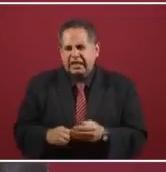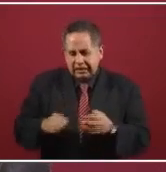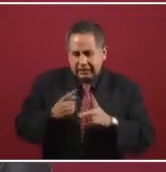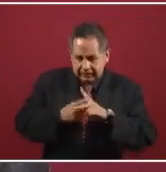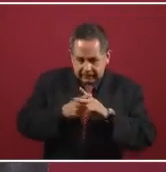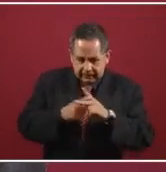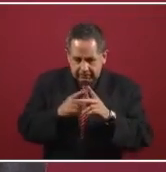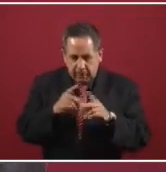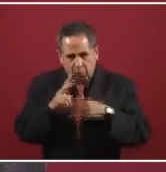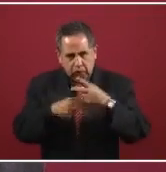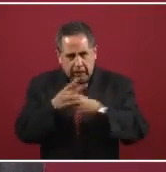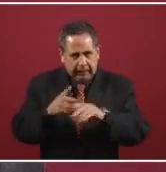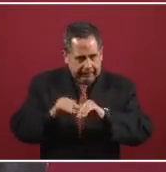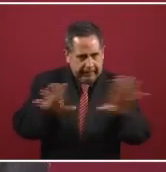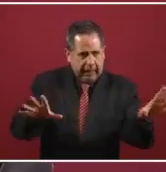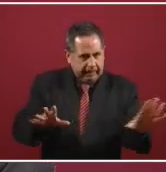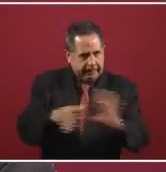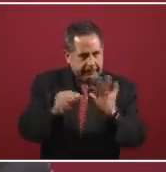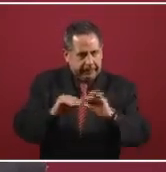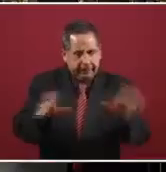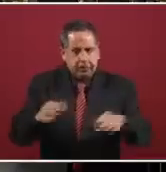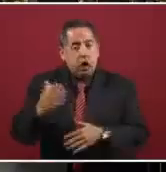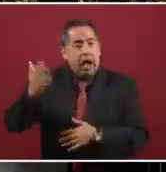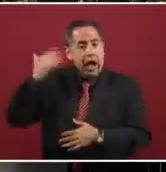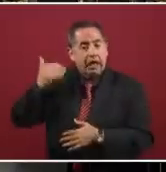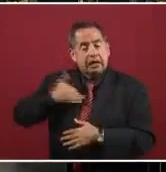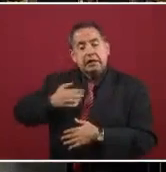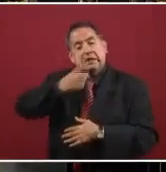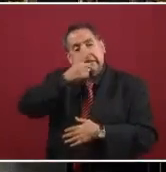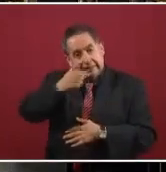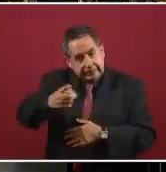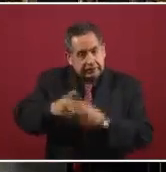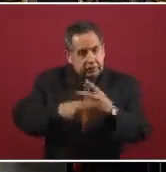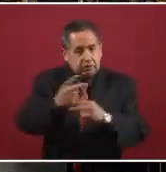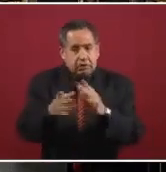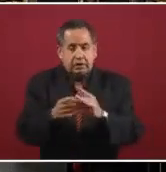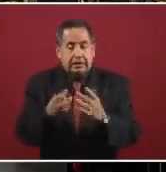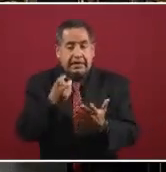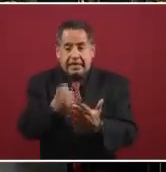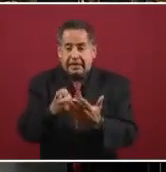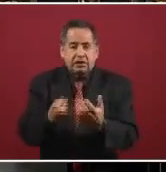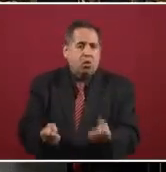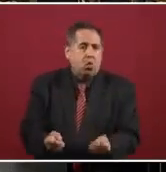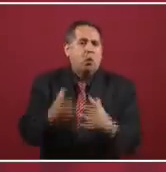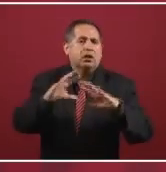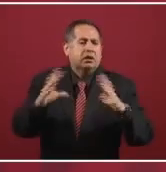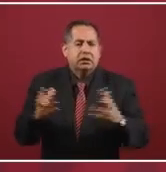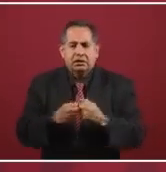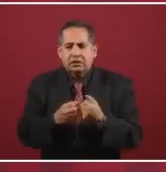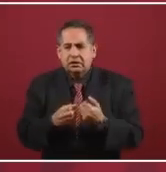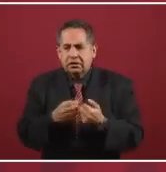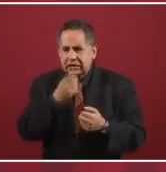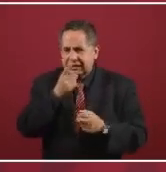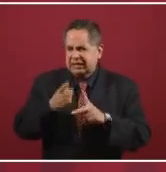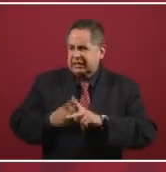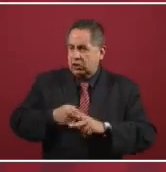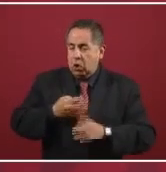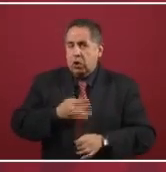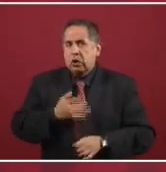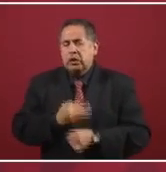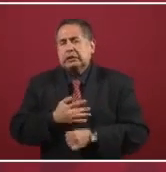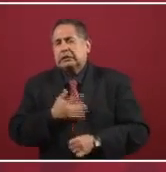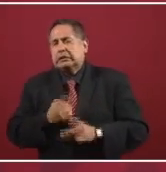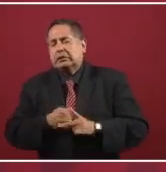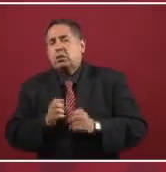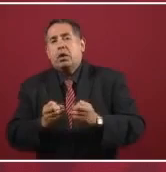número y, como les había yo dicho en una ocasión anterior, ese número es difícil de que te lo pueda yo estimar en este momento. Te voy a poner